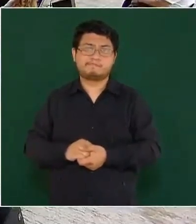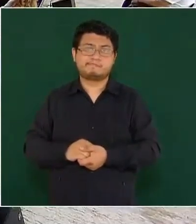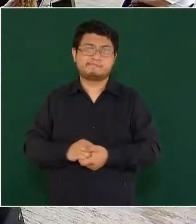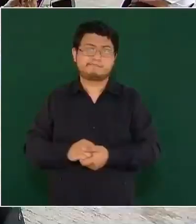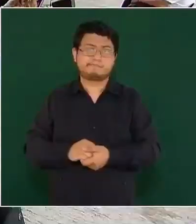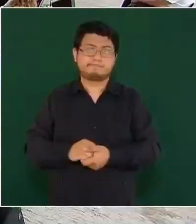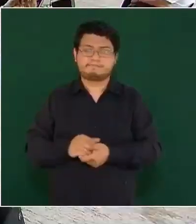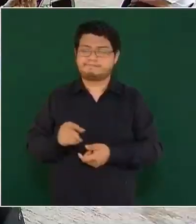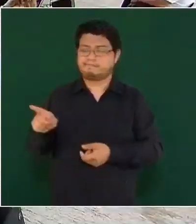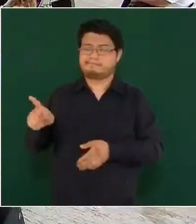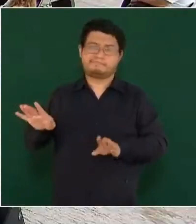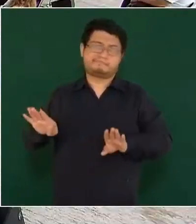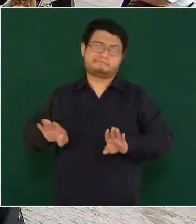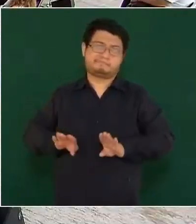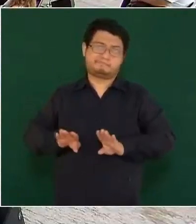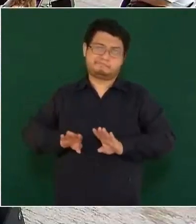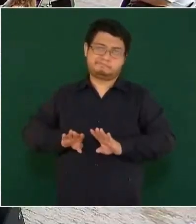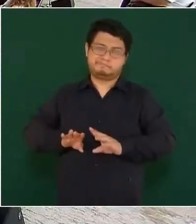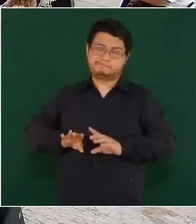y actúan